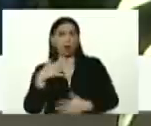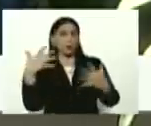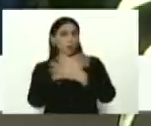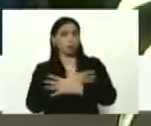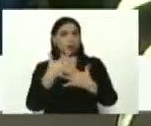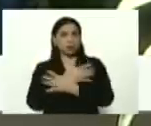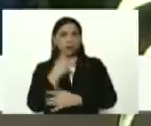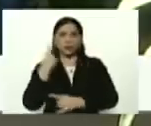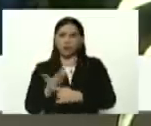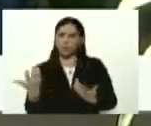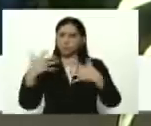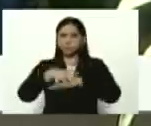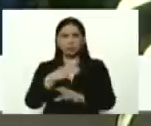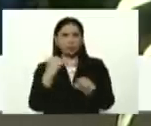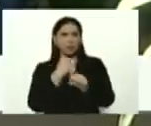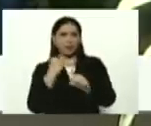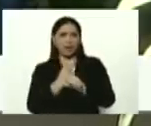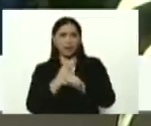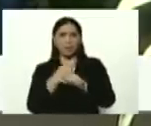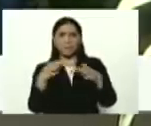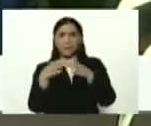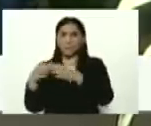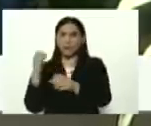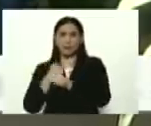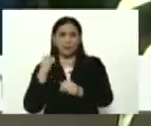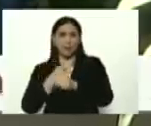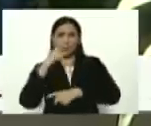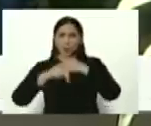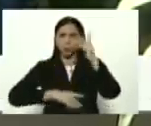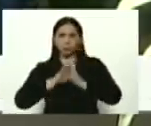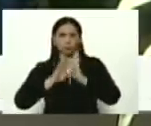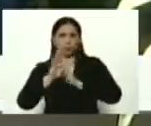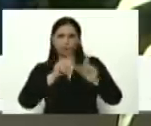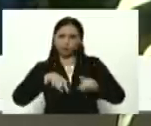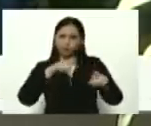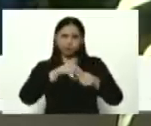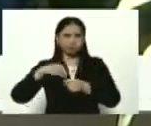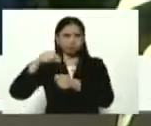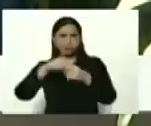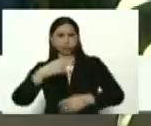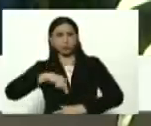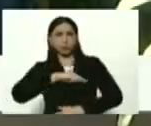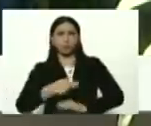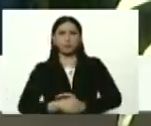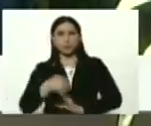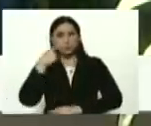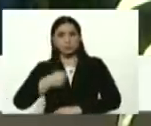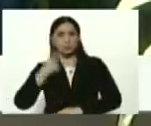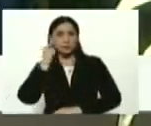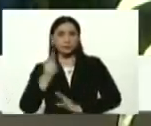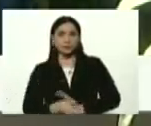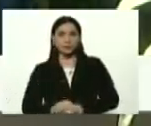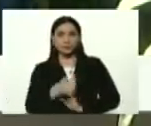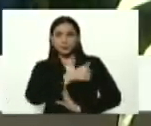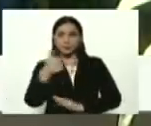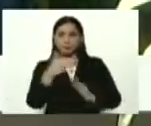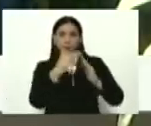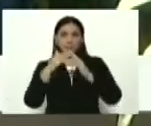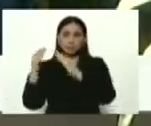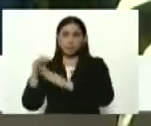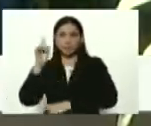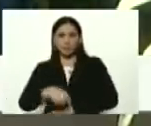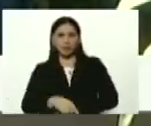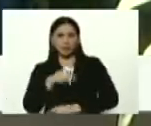hay contradicción, la clase obrera produciendo, los campesinos sembrando, nuestros hombres y mujeres en cada hogar